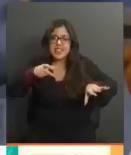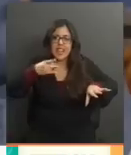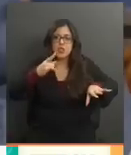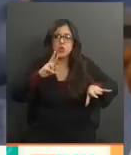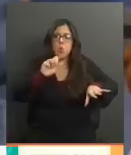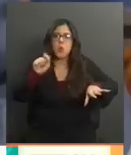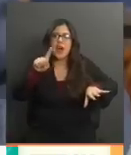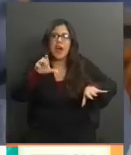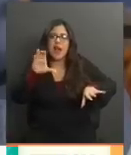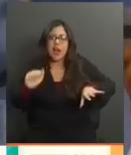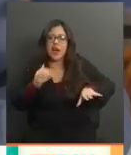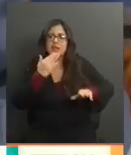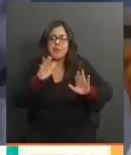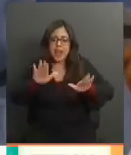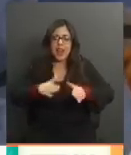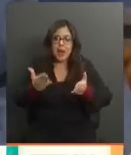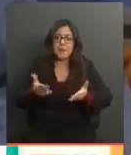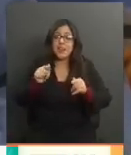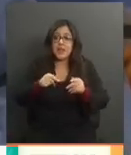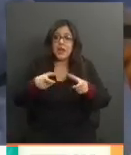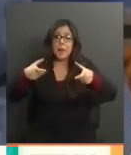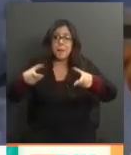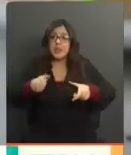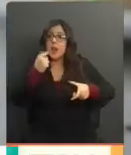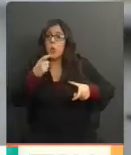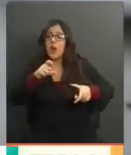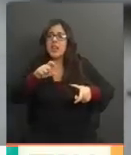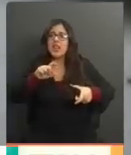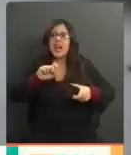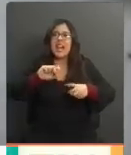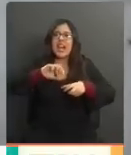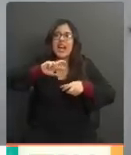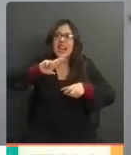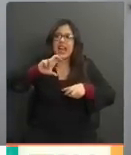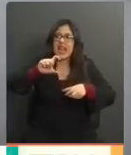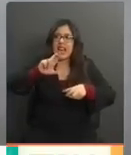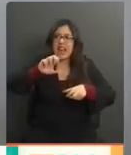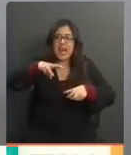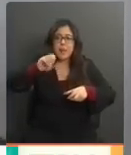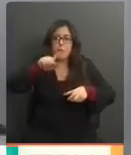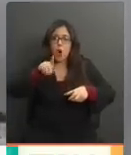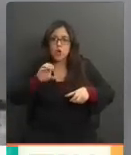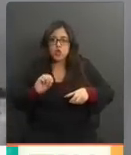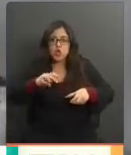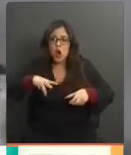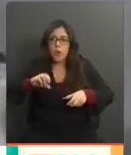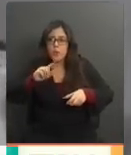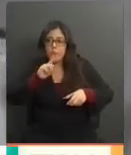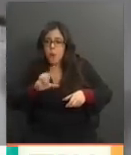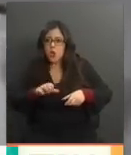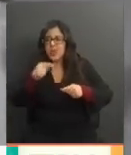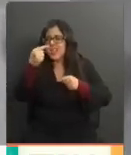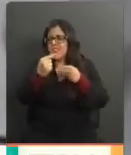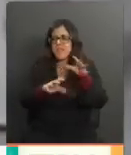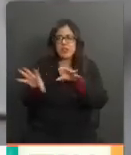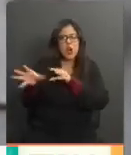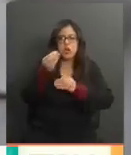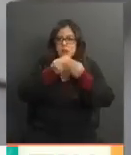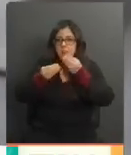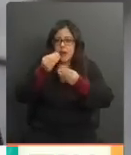Otro plato representativo de nosotros es el cremoso de mote y, bueno, una amplia gama de productos.